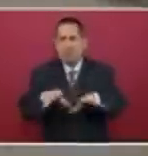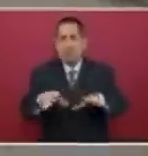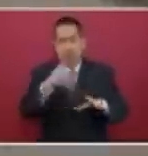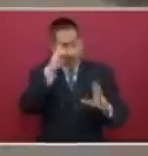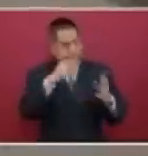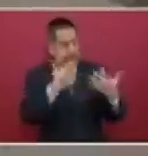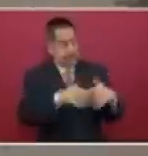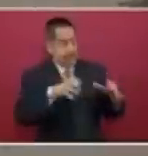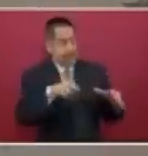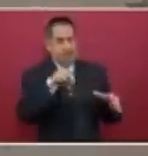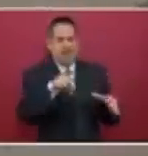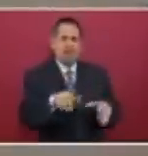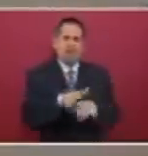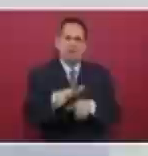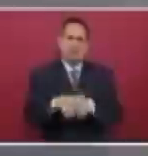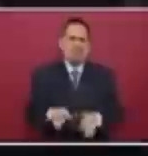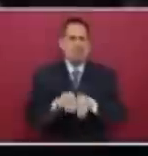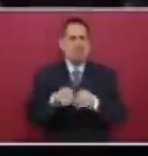termoeléctricas